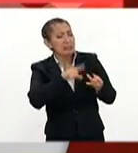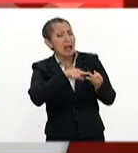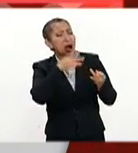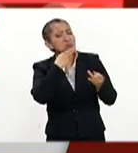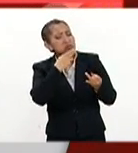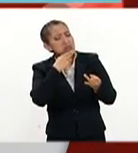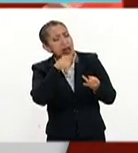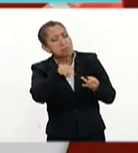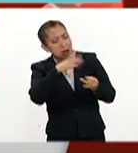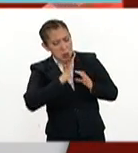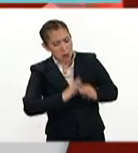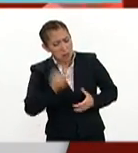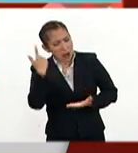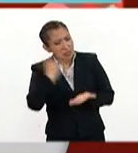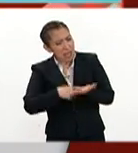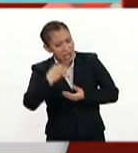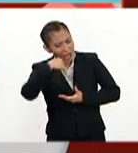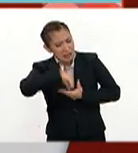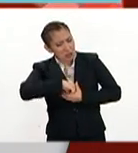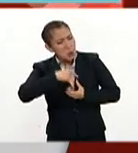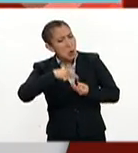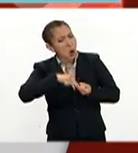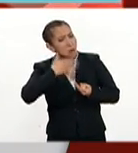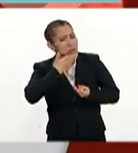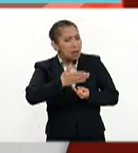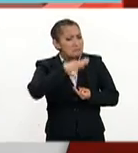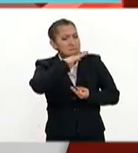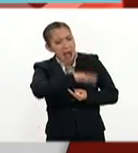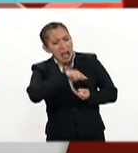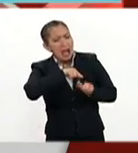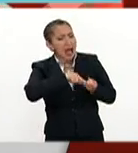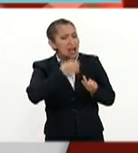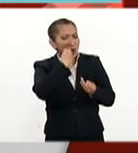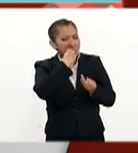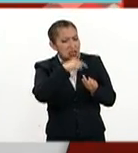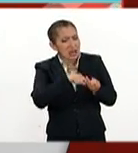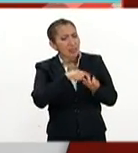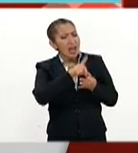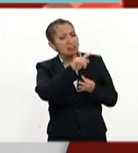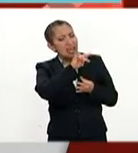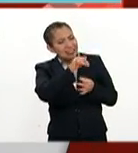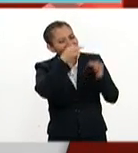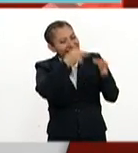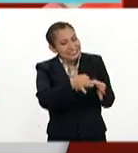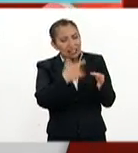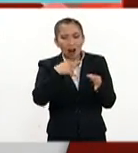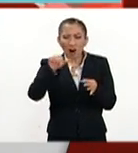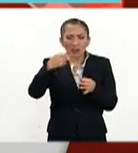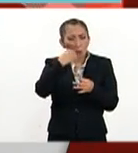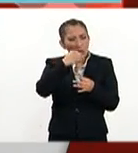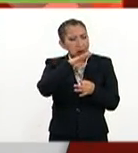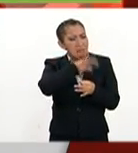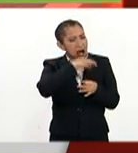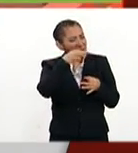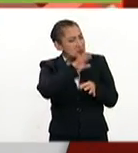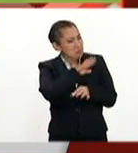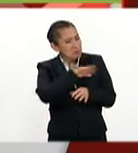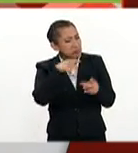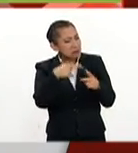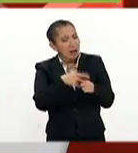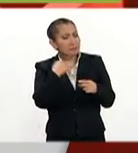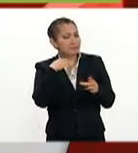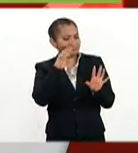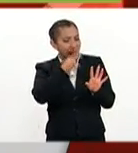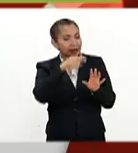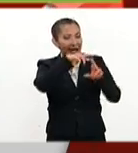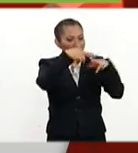cómo funcionan en el cuerpo, cuáles son buenos, cuáles son malos, qué dietas son correctas, qué no. Y leemos por todos lados,